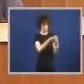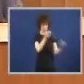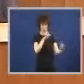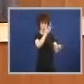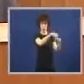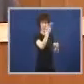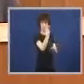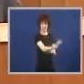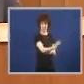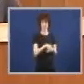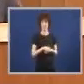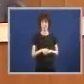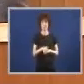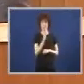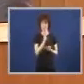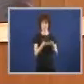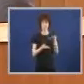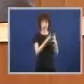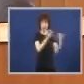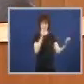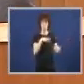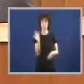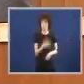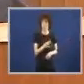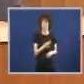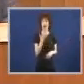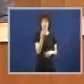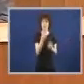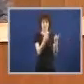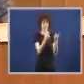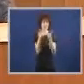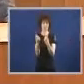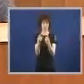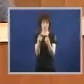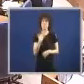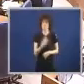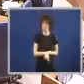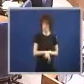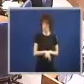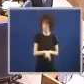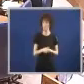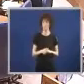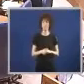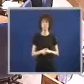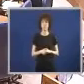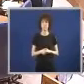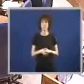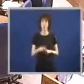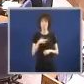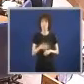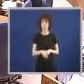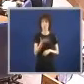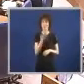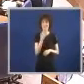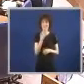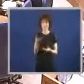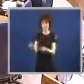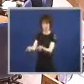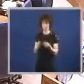que sí. Este acordo é posible e ademais é necesario. É posible. Se collemos as previsións,